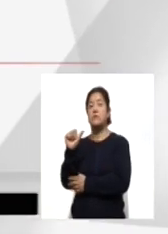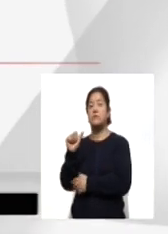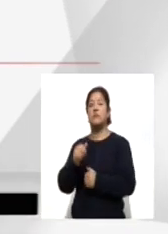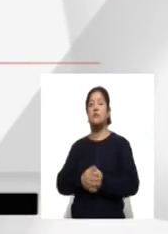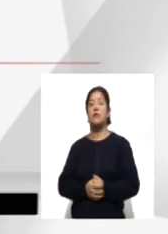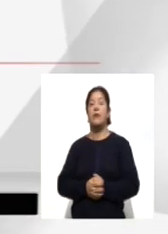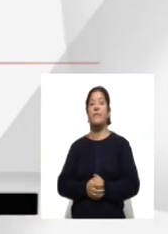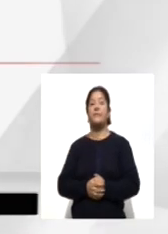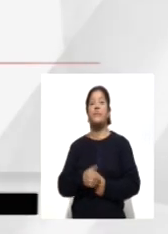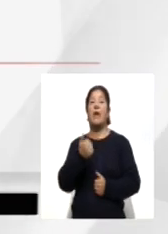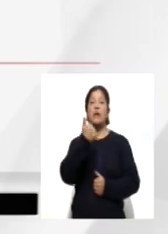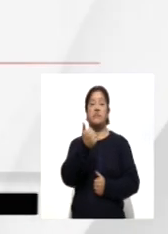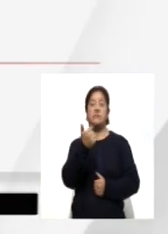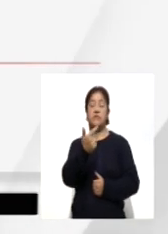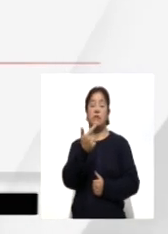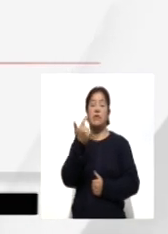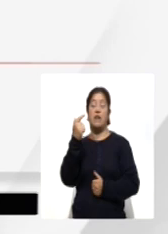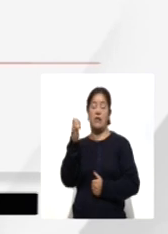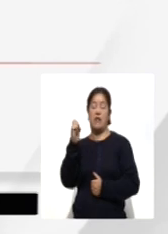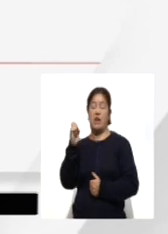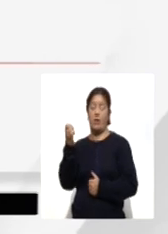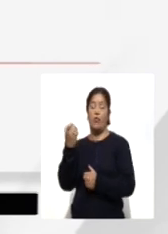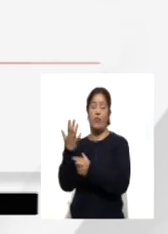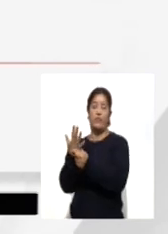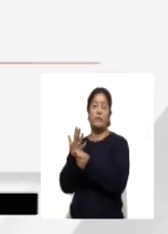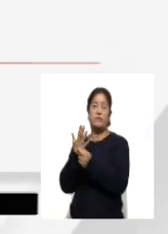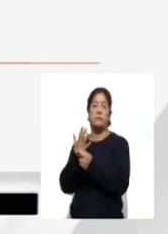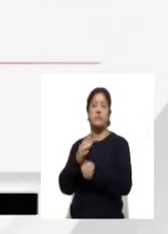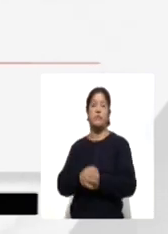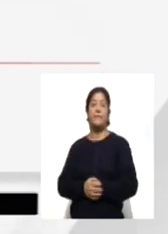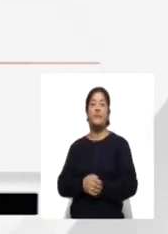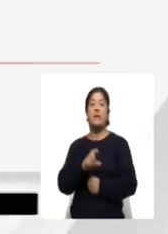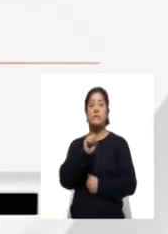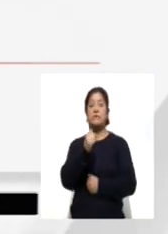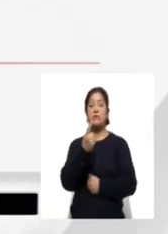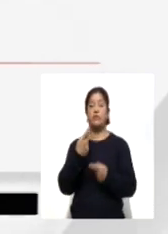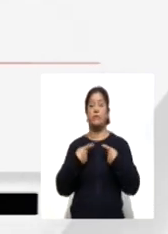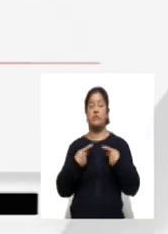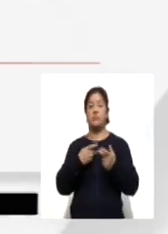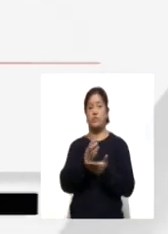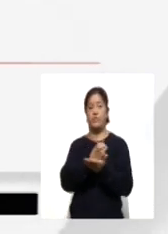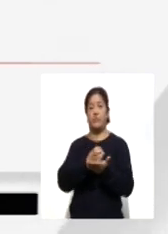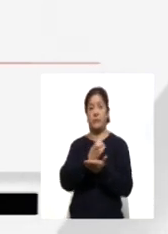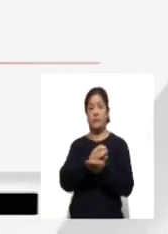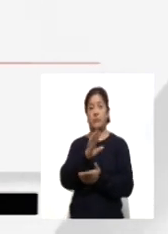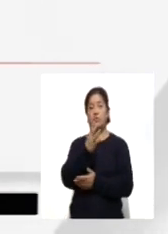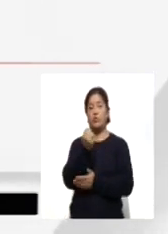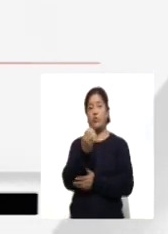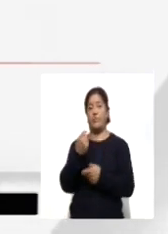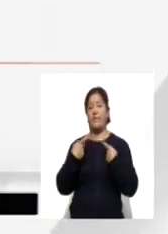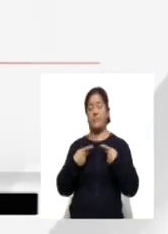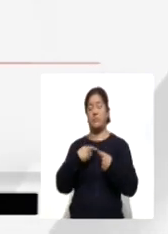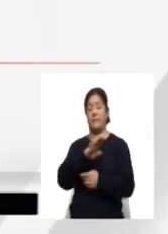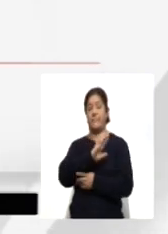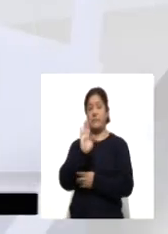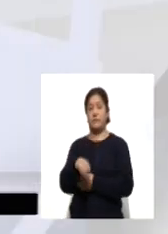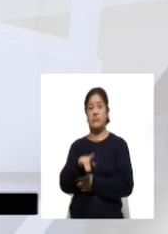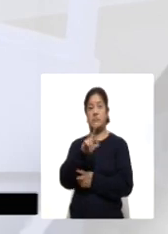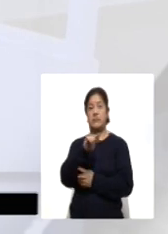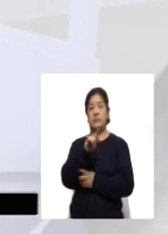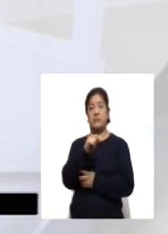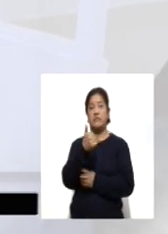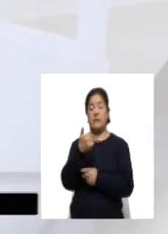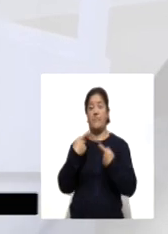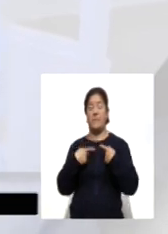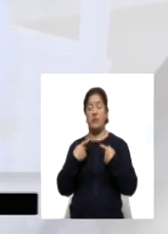De acuerdo con el reporte del 7 de enero, la Secretaría de Salud del Estado confirmó 61 personas recuperadas, 9 fallecimientos y